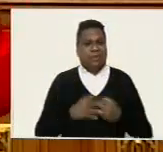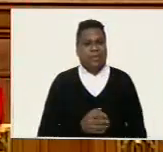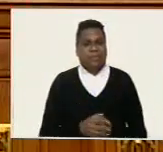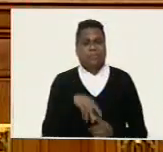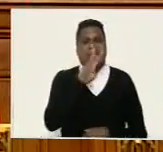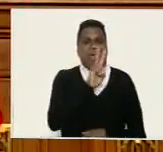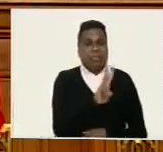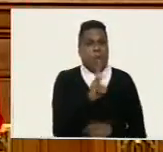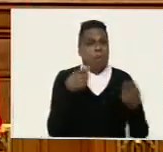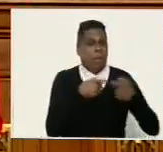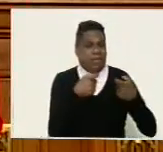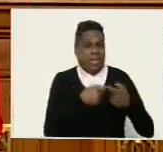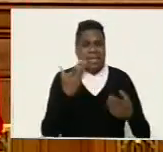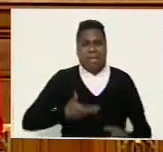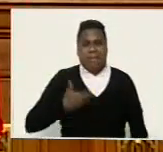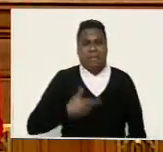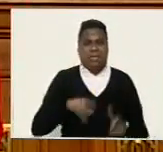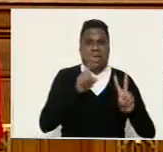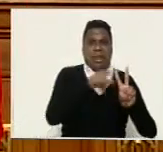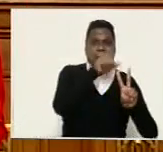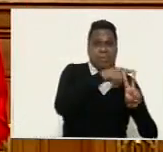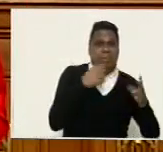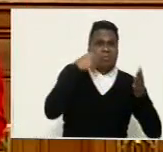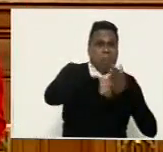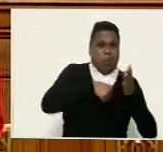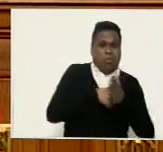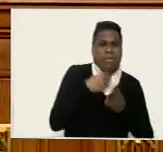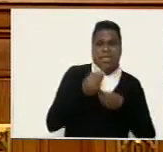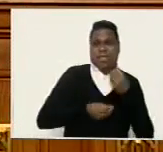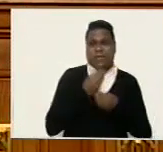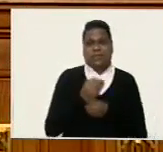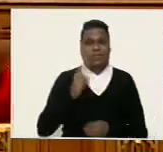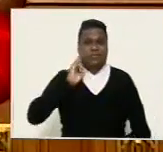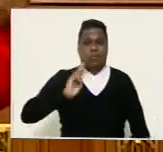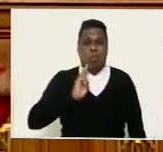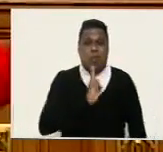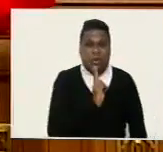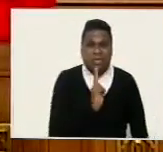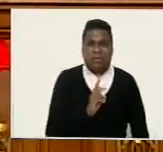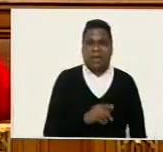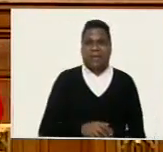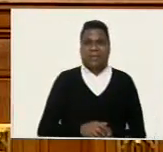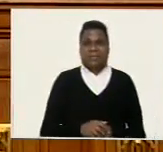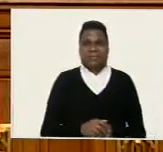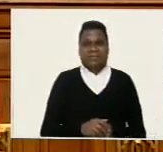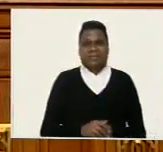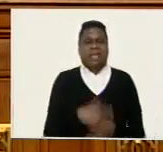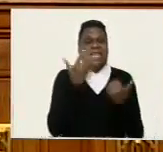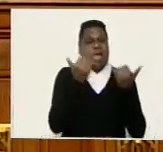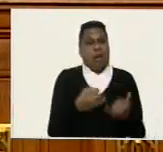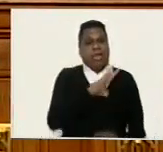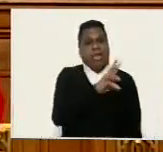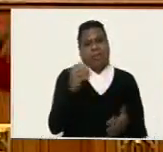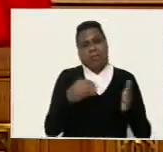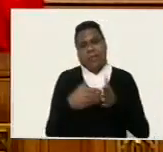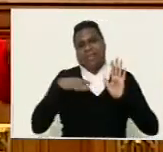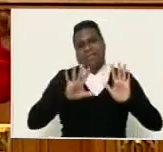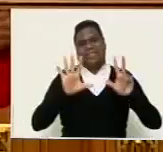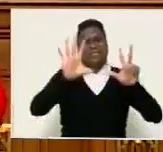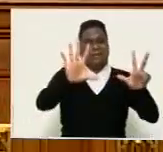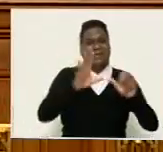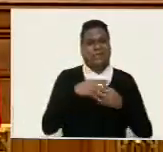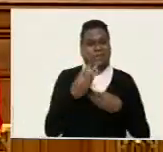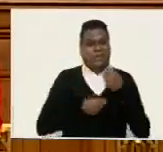dos batallas, las mismas dos batallas que dio Simón Bolívar hace 200 años, debemos darlas hoy, en el 2018, y